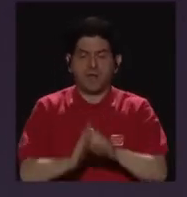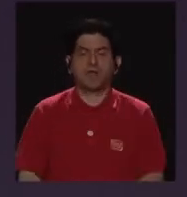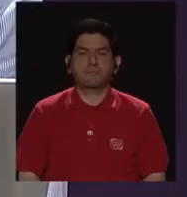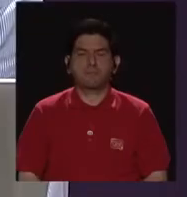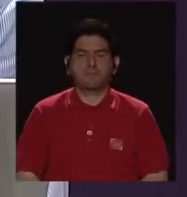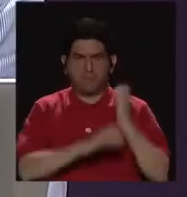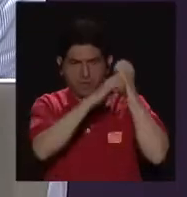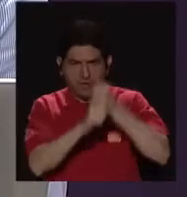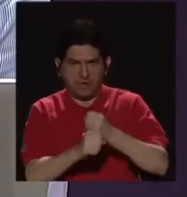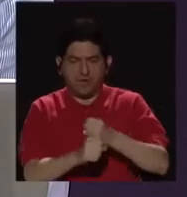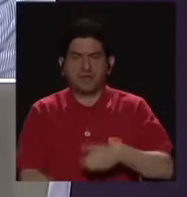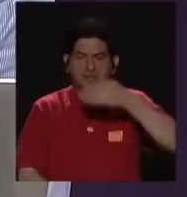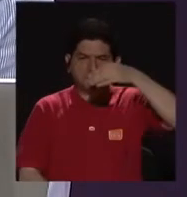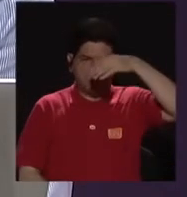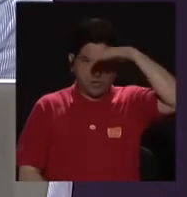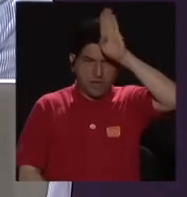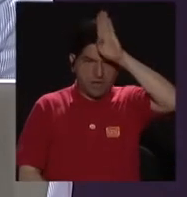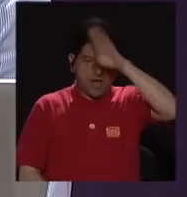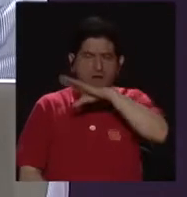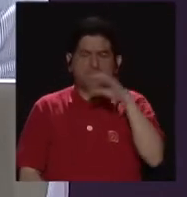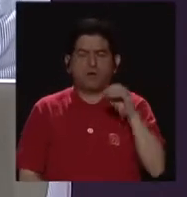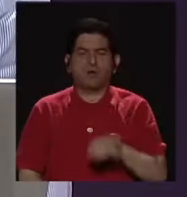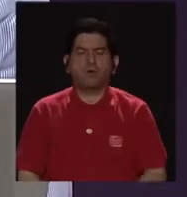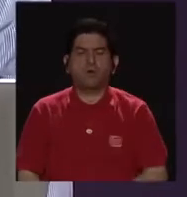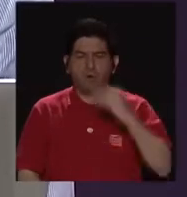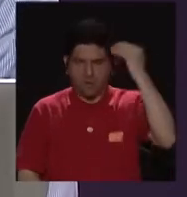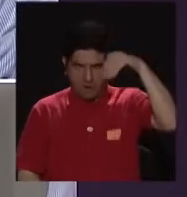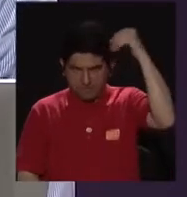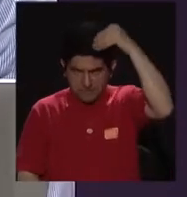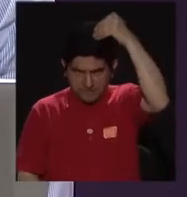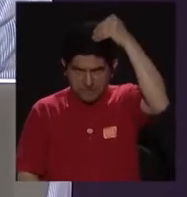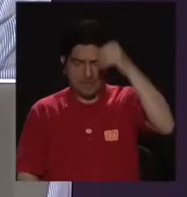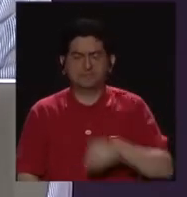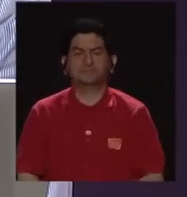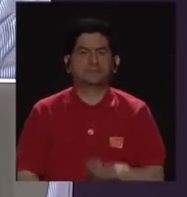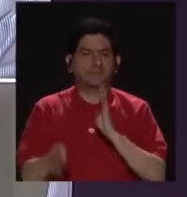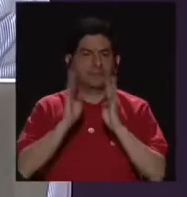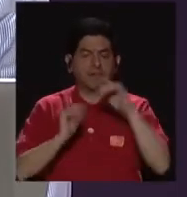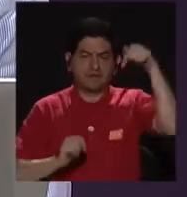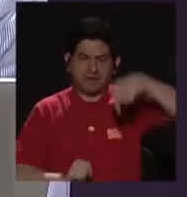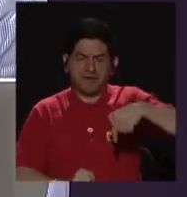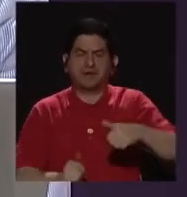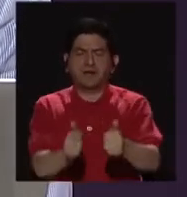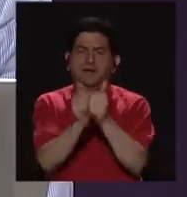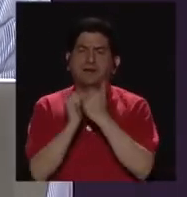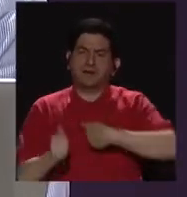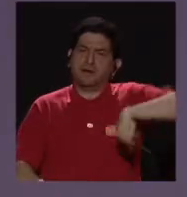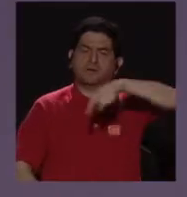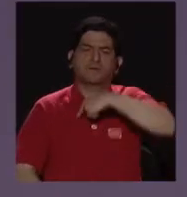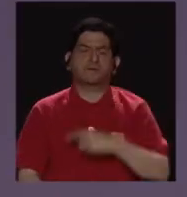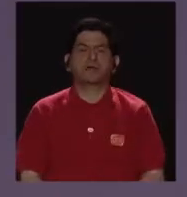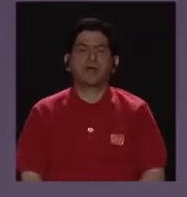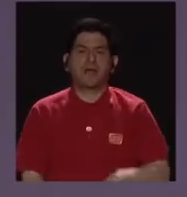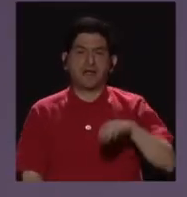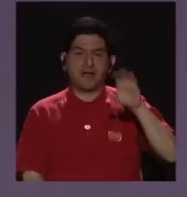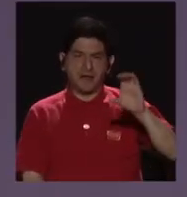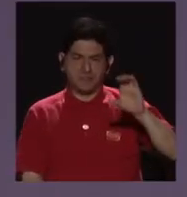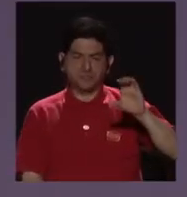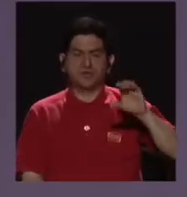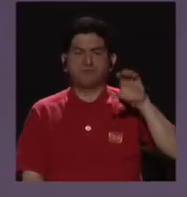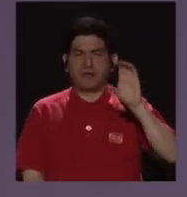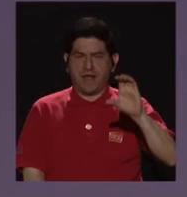irak o afganistán precisamente para hablar sobre esto y nos acompañan hoy christopher y